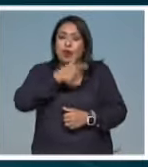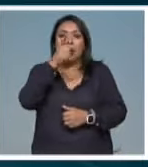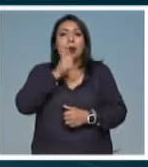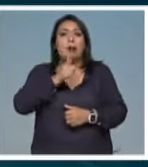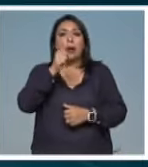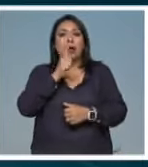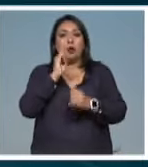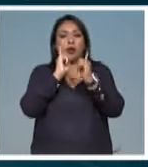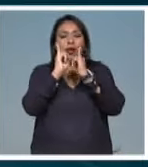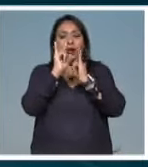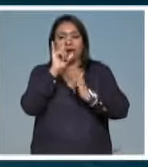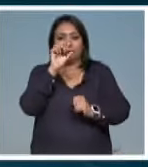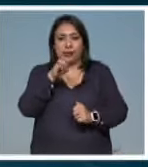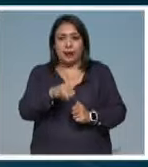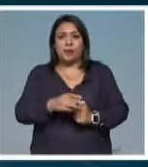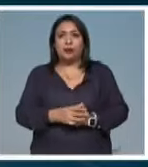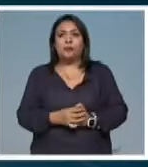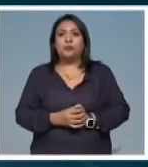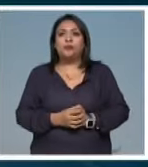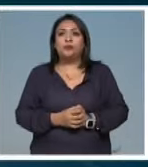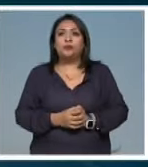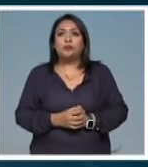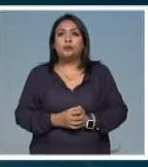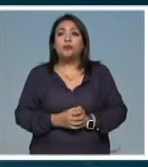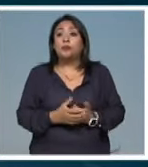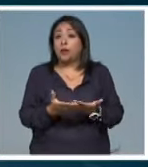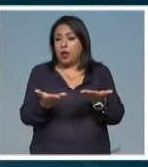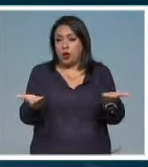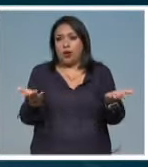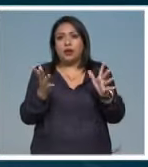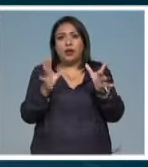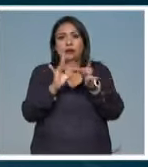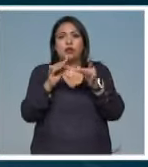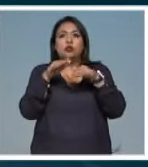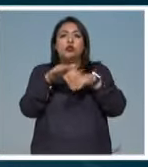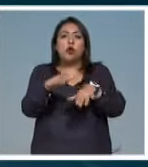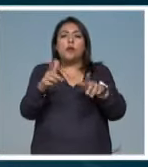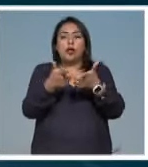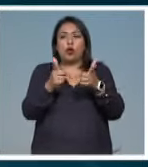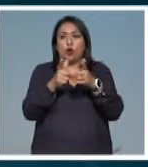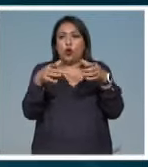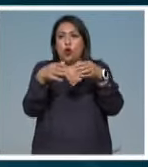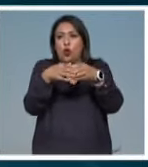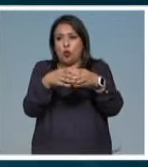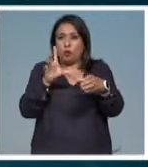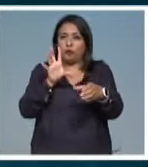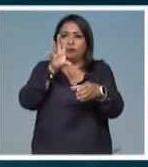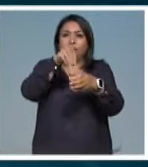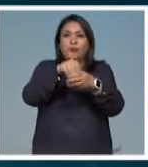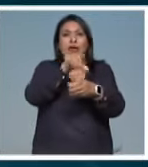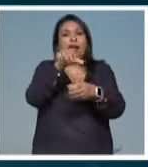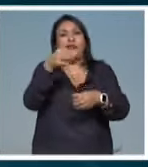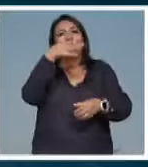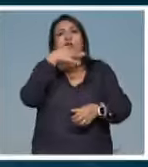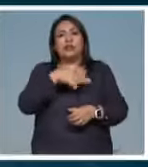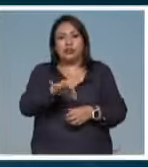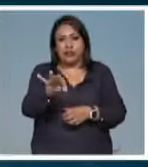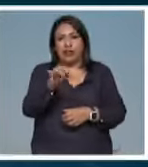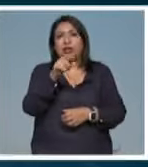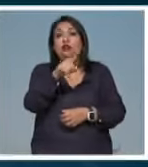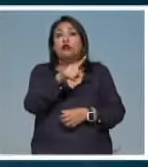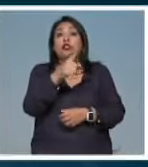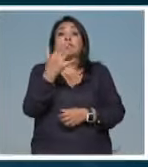Laura Regis en la interpretación de lengua de señas. Y vamos a platicarles acerca de las agrupaciones que se suman a los festejos por